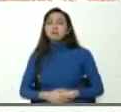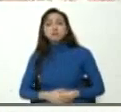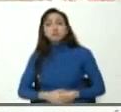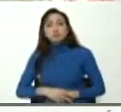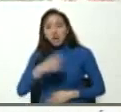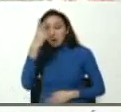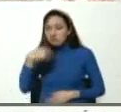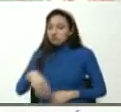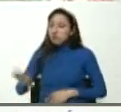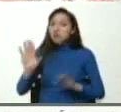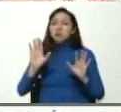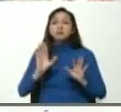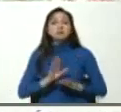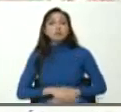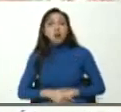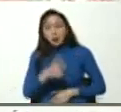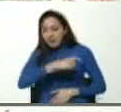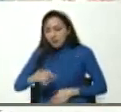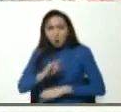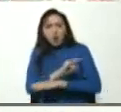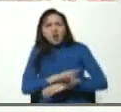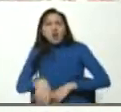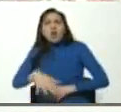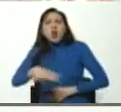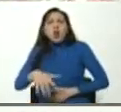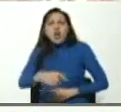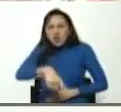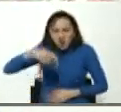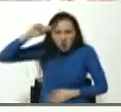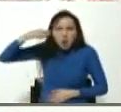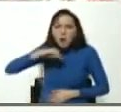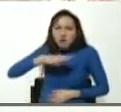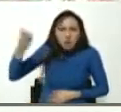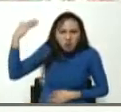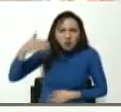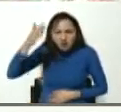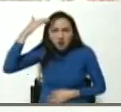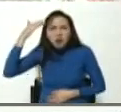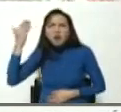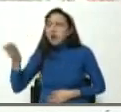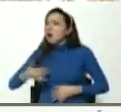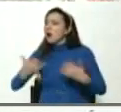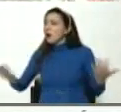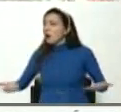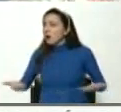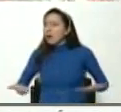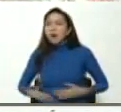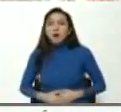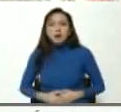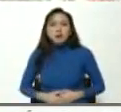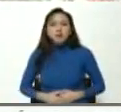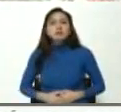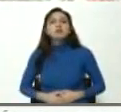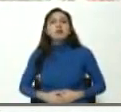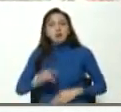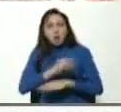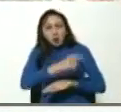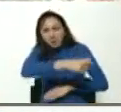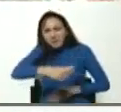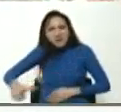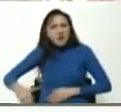donde están los traidores quien recuerda a los traidores a los traidores